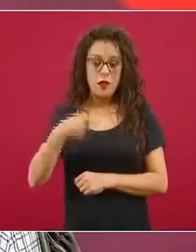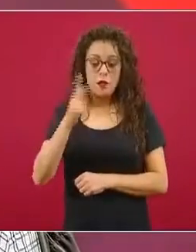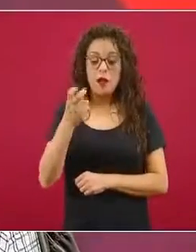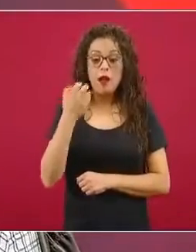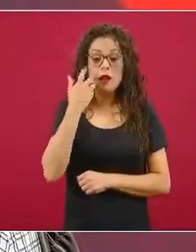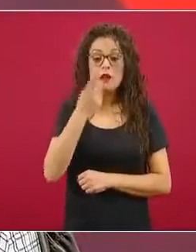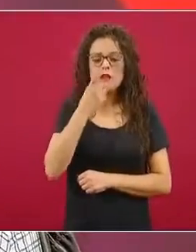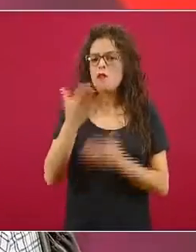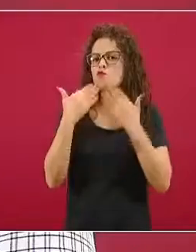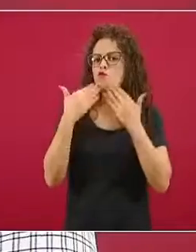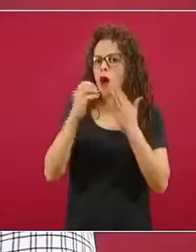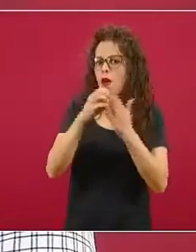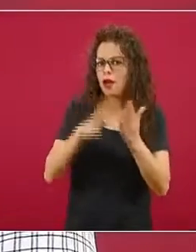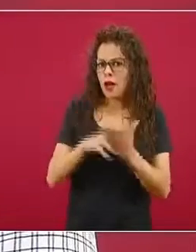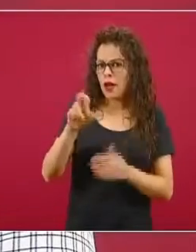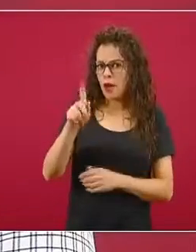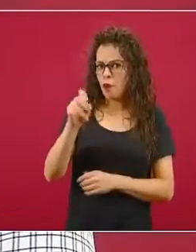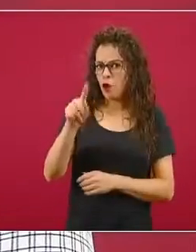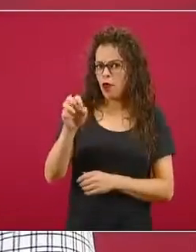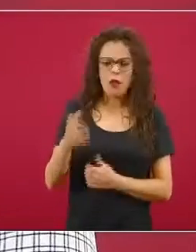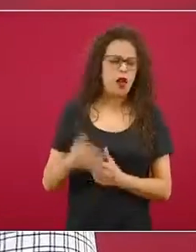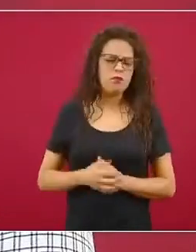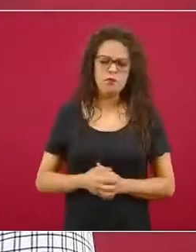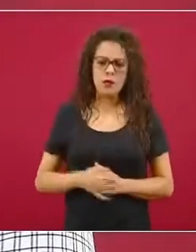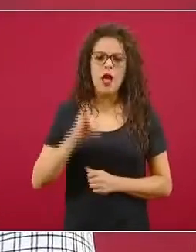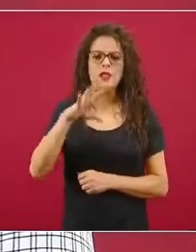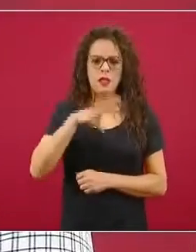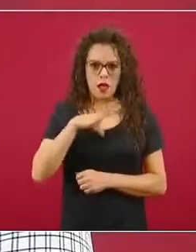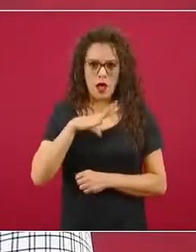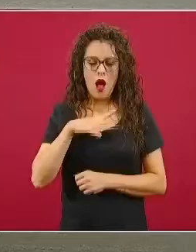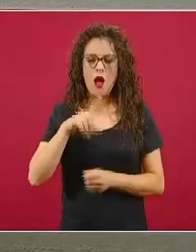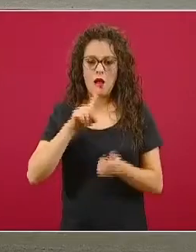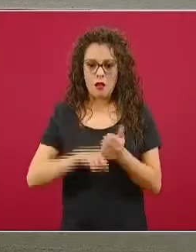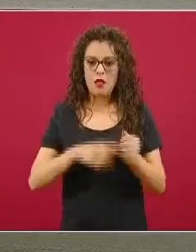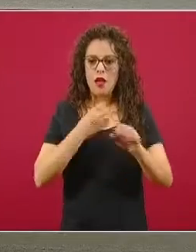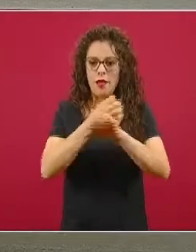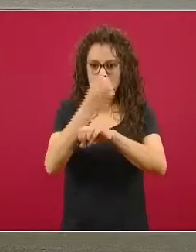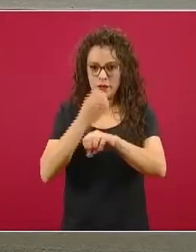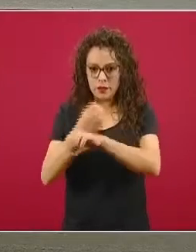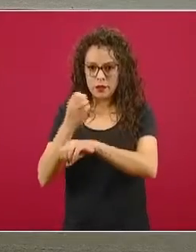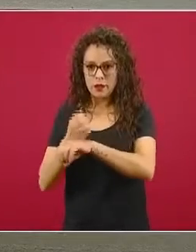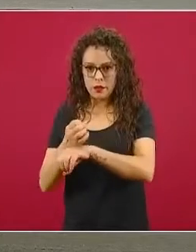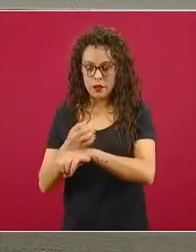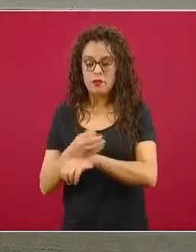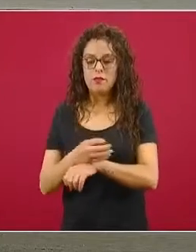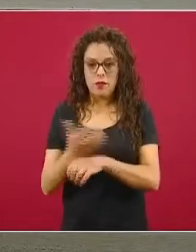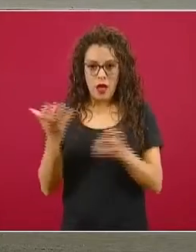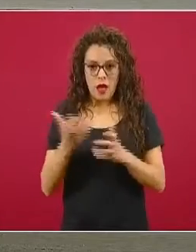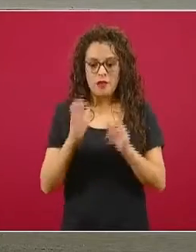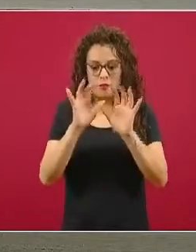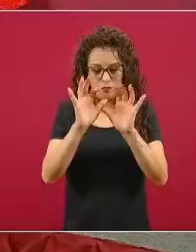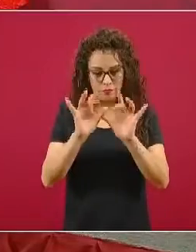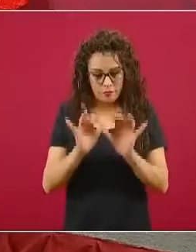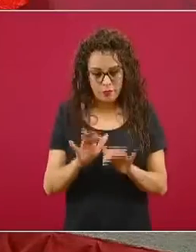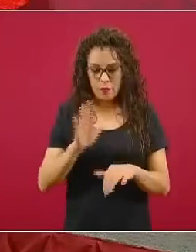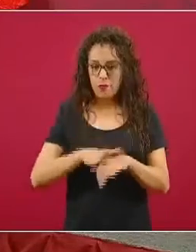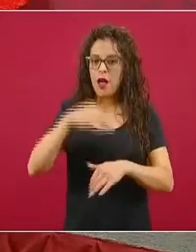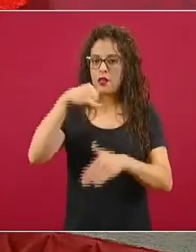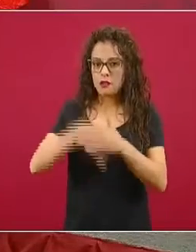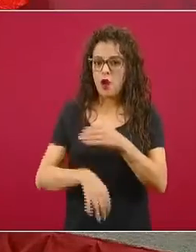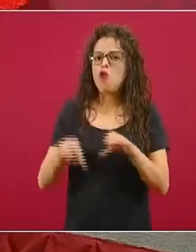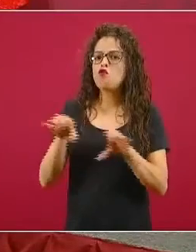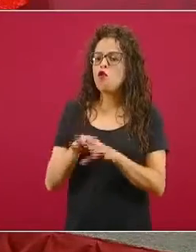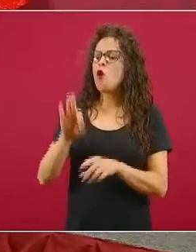momento reportes que producen tanto el nivel jurisdiccional como estatal que describen a fondo el evento,